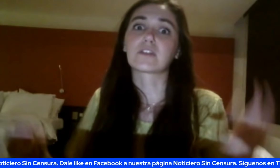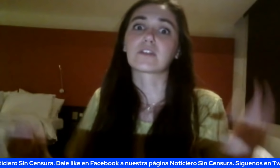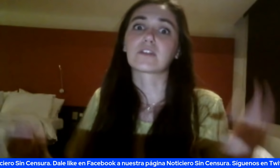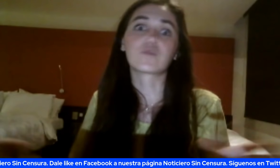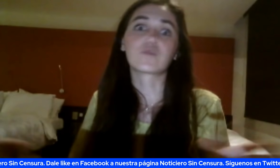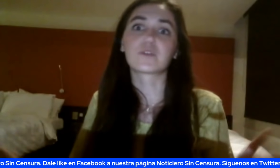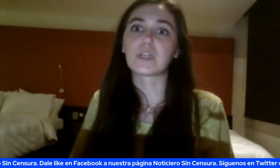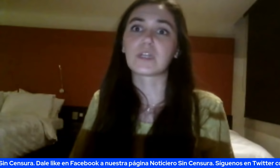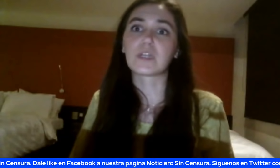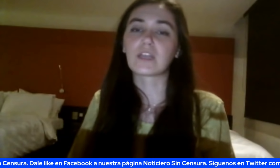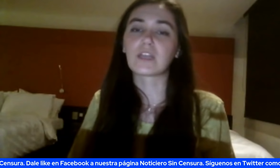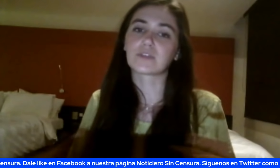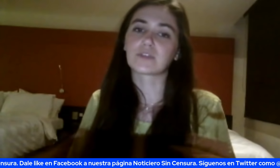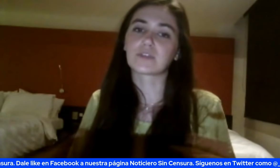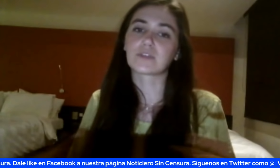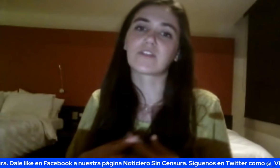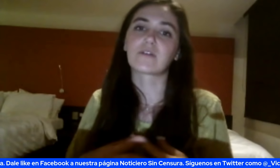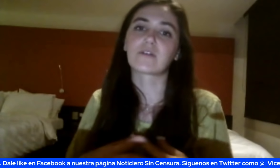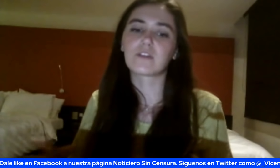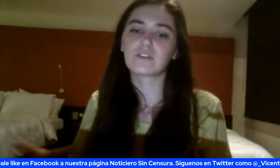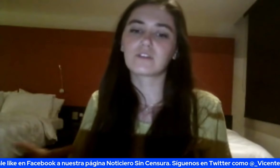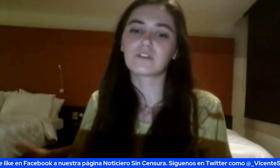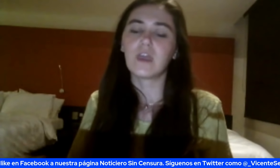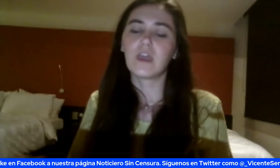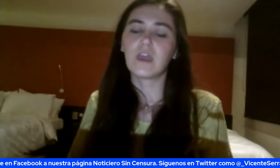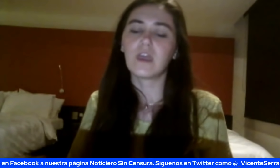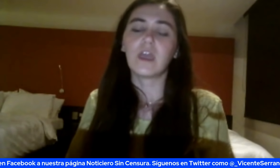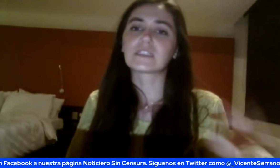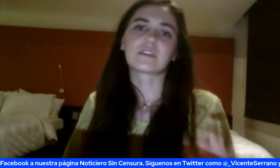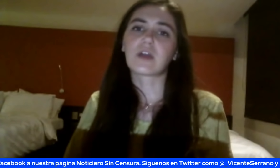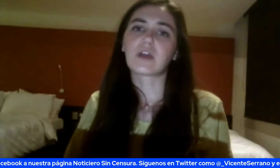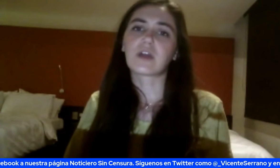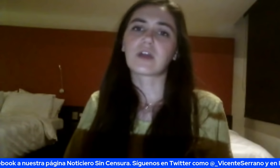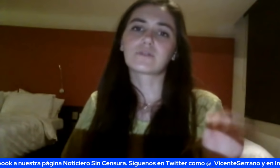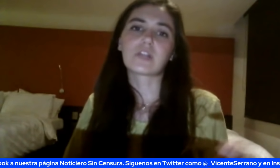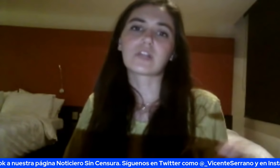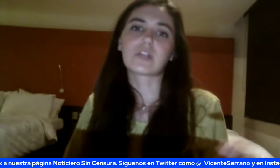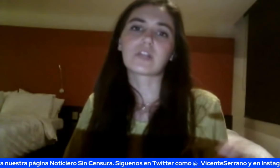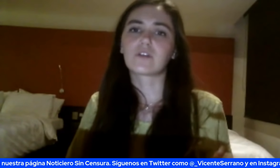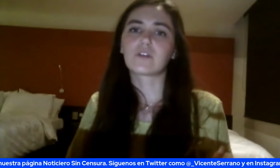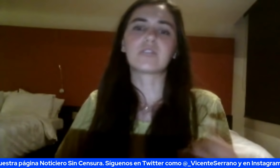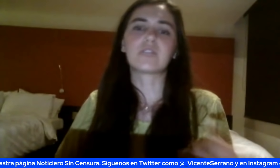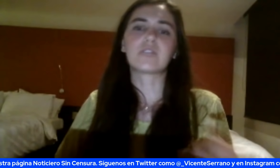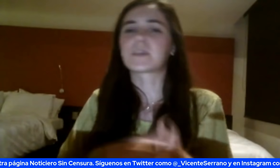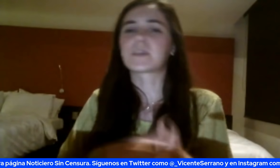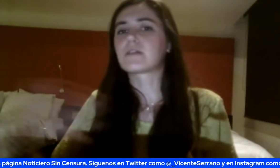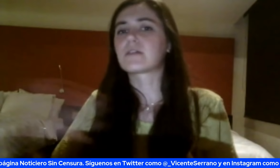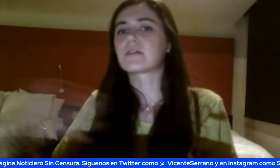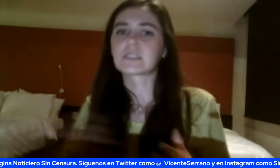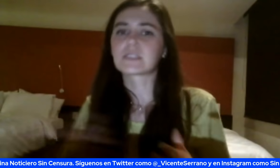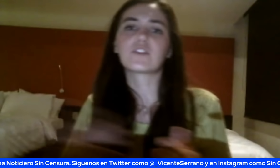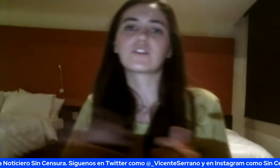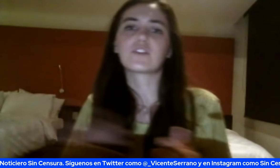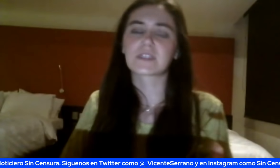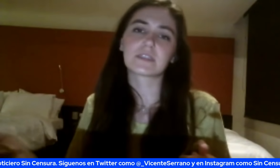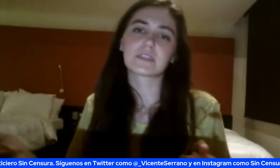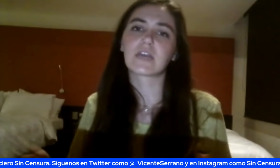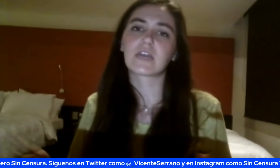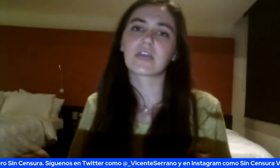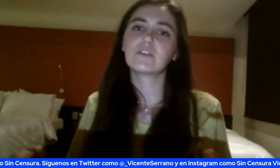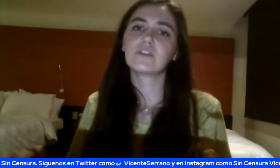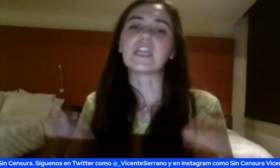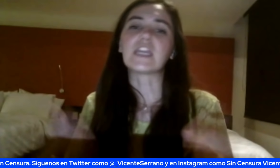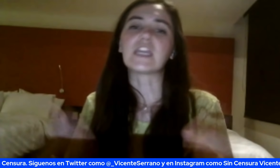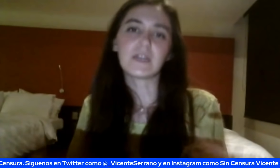ciertos grupos políticos votaran a favor de ellos, y así aseguraban sus elecciones, y bueno, pasaban 3 años, pasaban